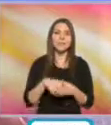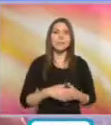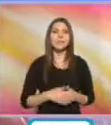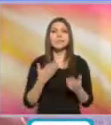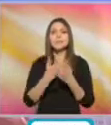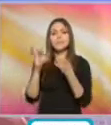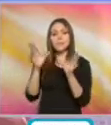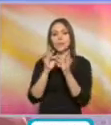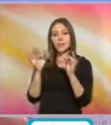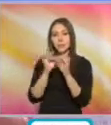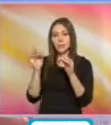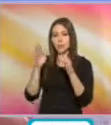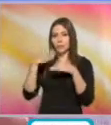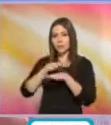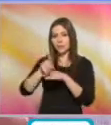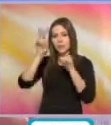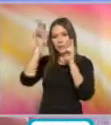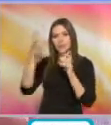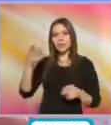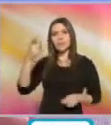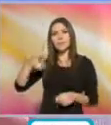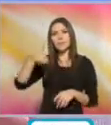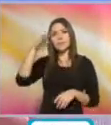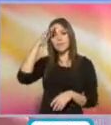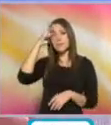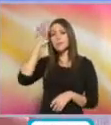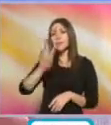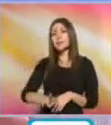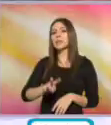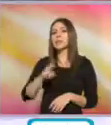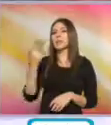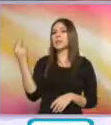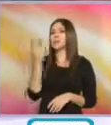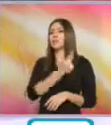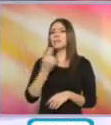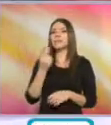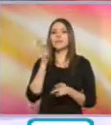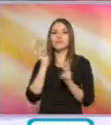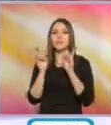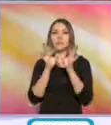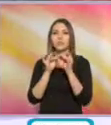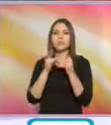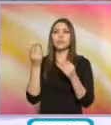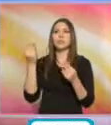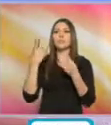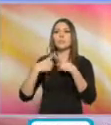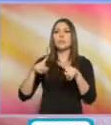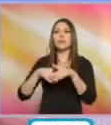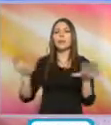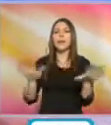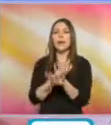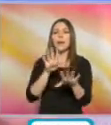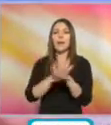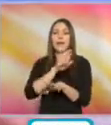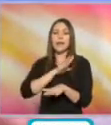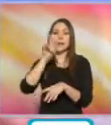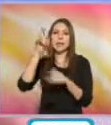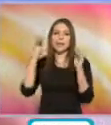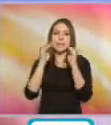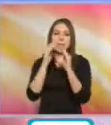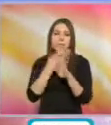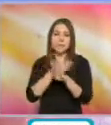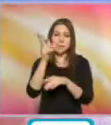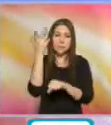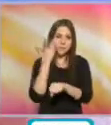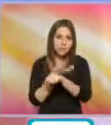tema, que Enrique, no me dejarás mentir, es necesario hablar de él después de todos los cambios que va a haber en la Casa Blanca, pero después del